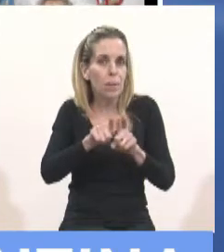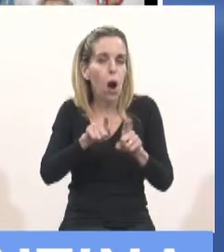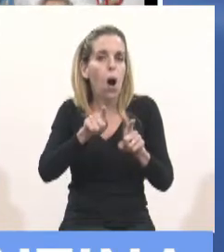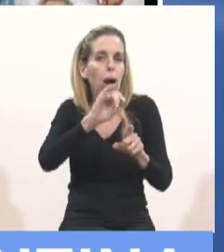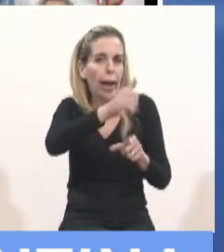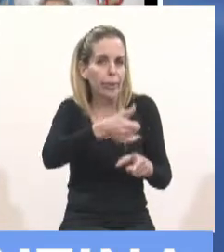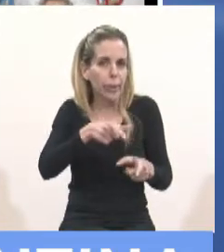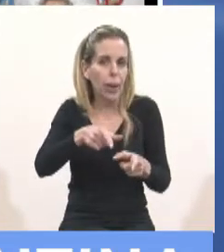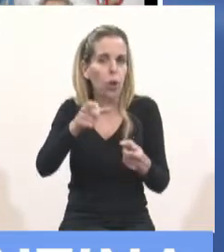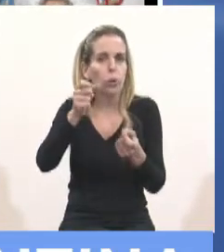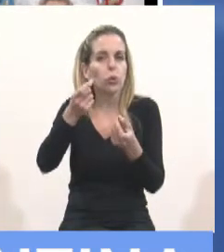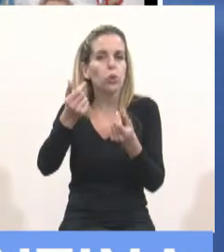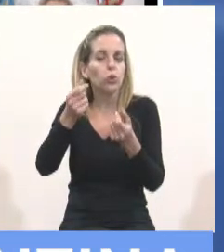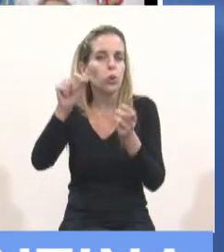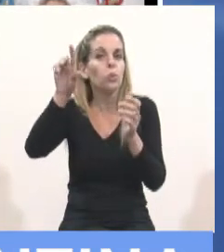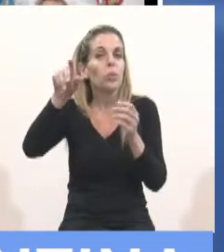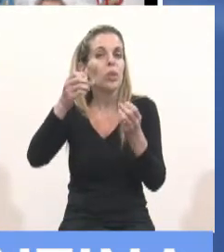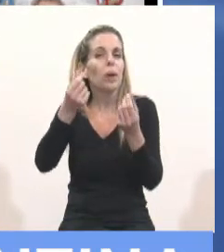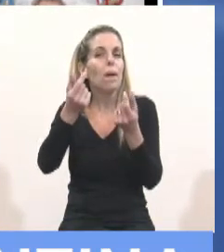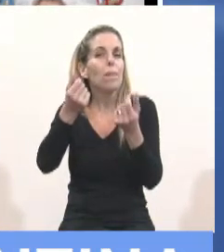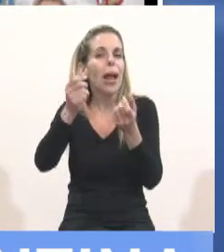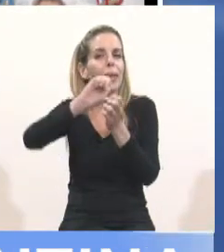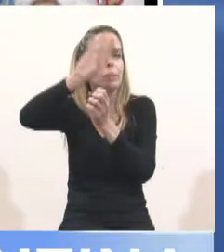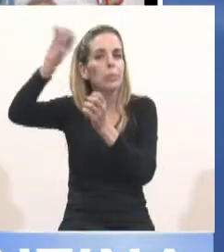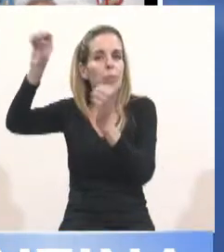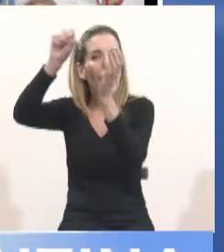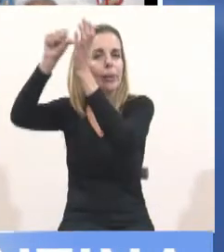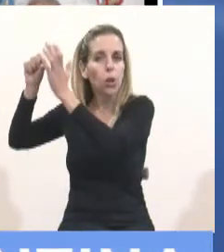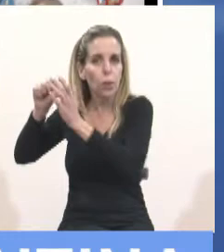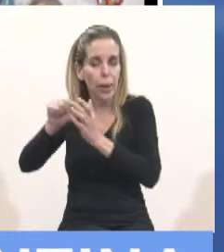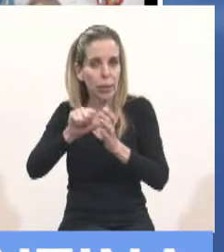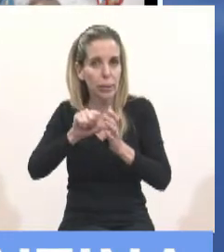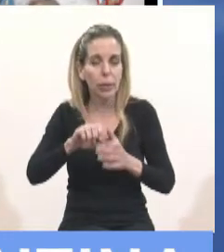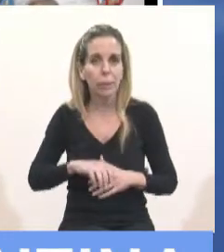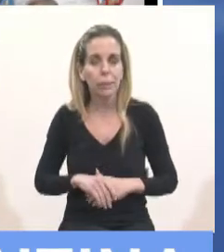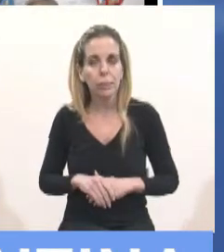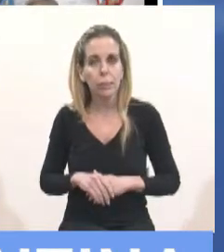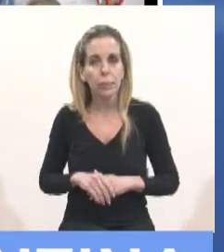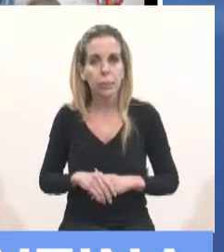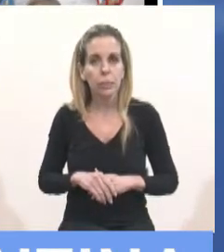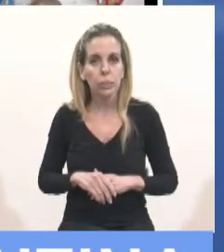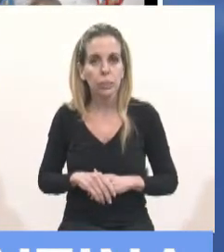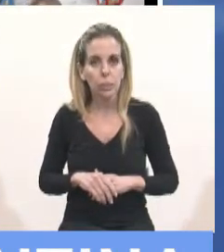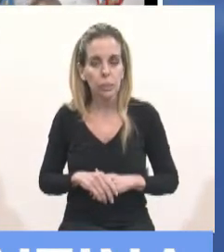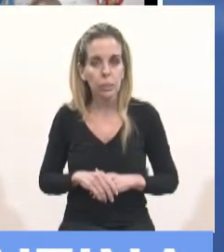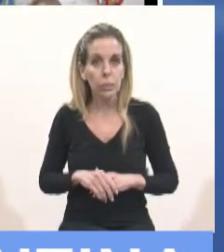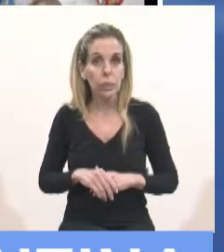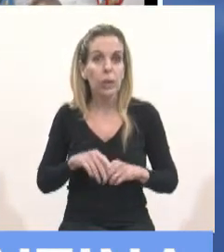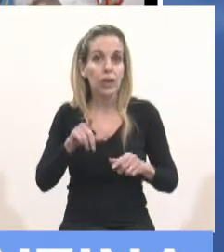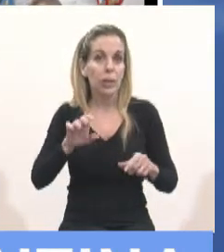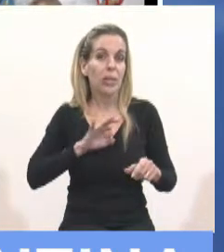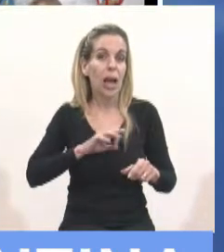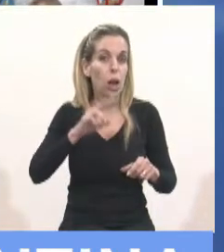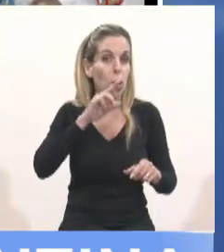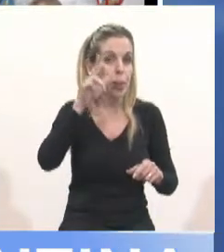acerca de la necesidad de controlar los flujos especulativos de capital. No se tuvo éxito entonces,